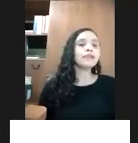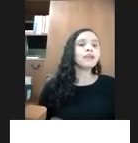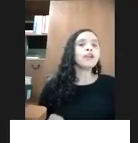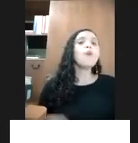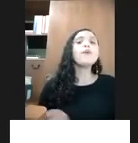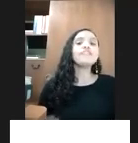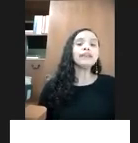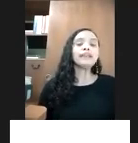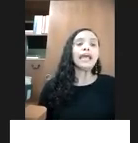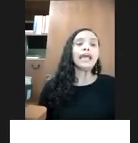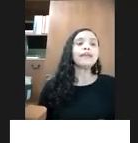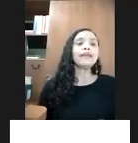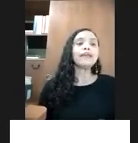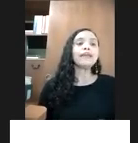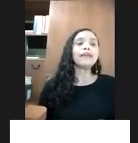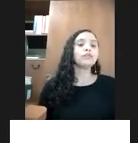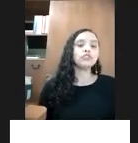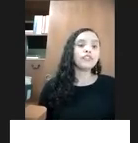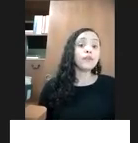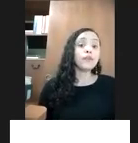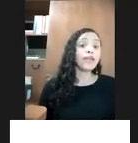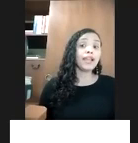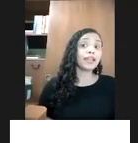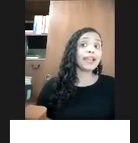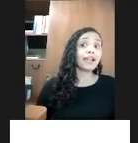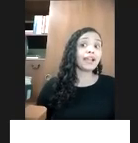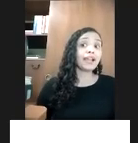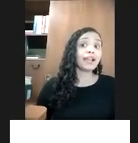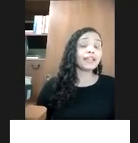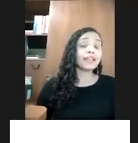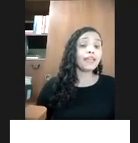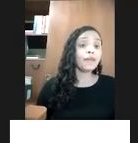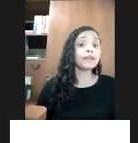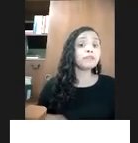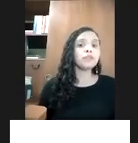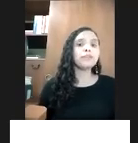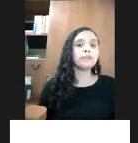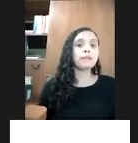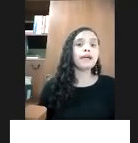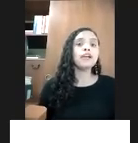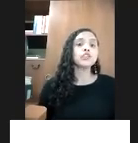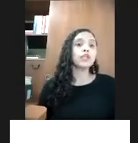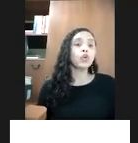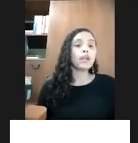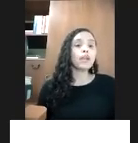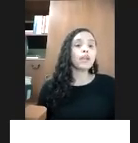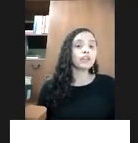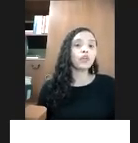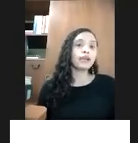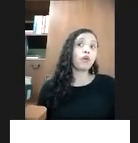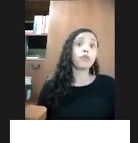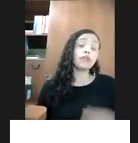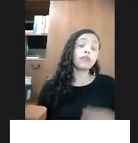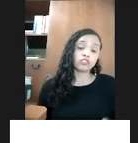imagínense cómo afecta esta situación de vida en la que la calidad de vida está absolutamente mermada, sobre todo a las personas